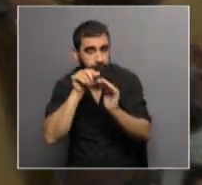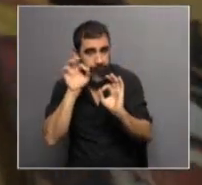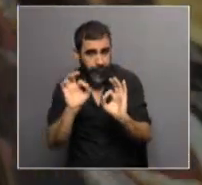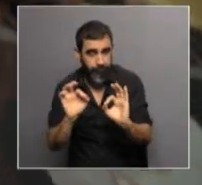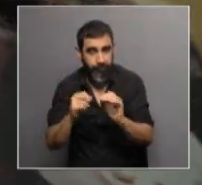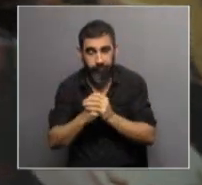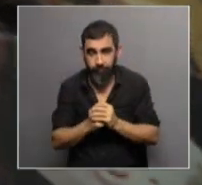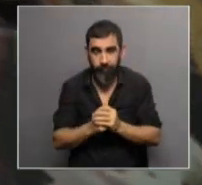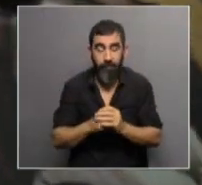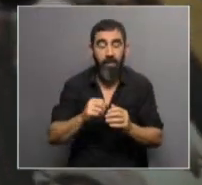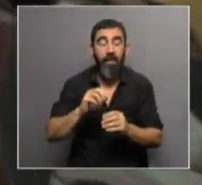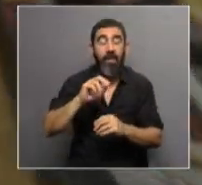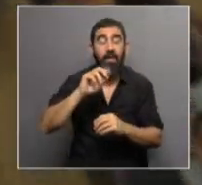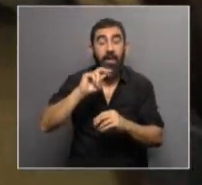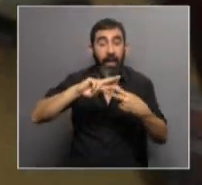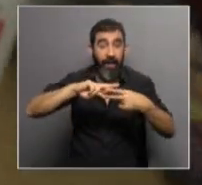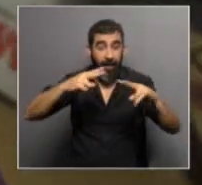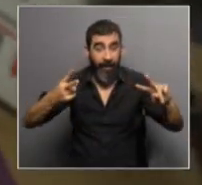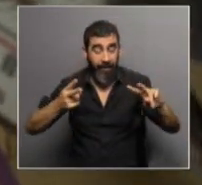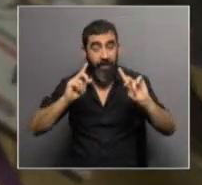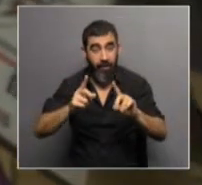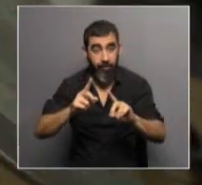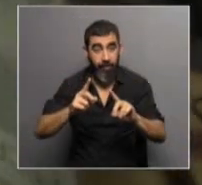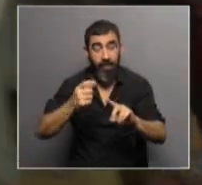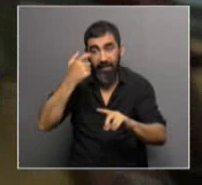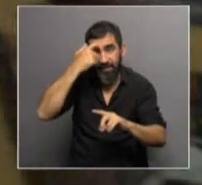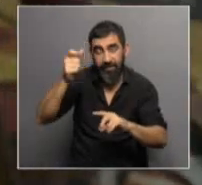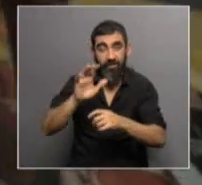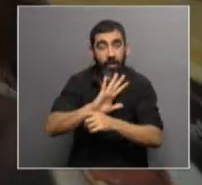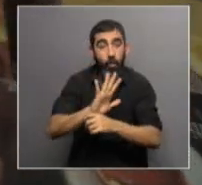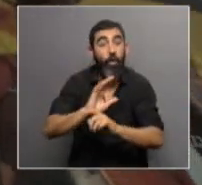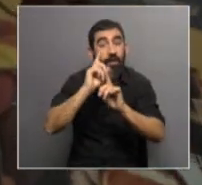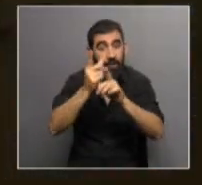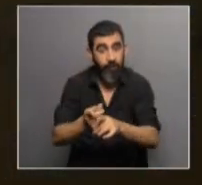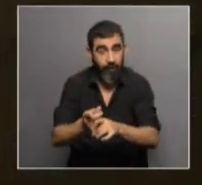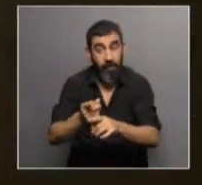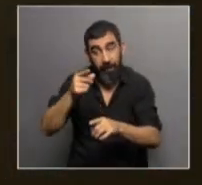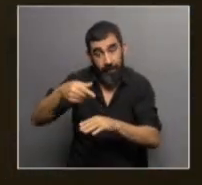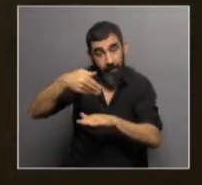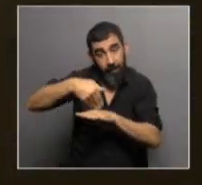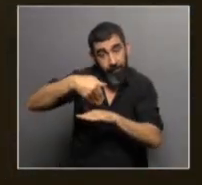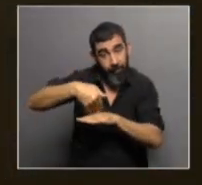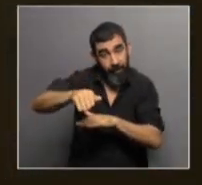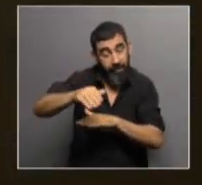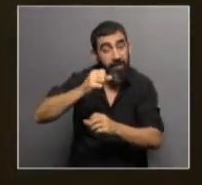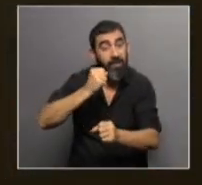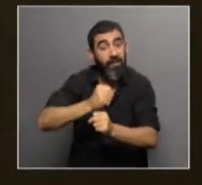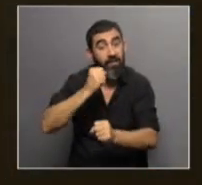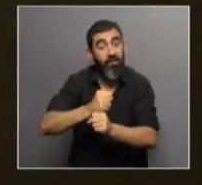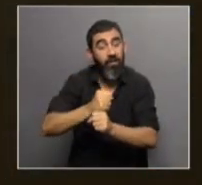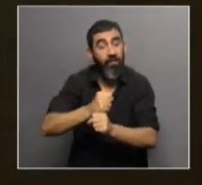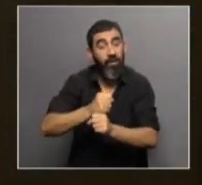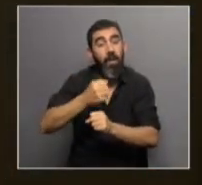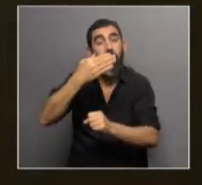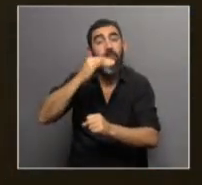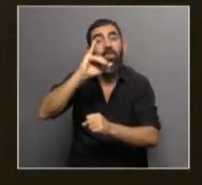era en genética y el doctorado en ciencias biología nueva que también fue en genómica desde entonces de trabajo en la cosa está más bien